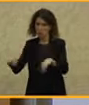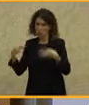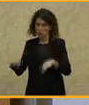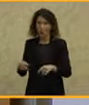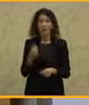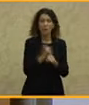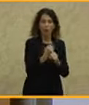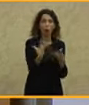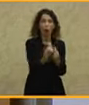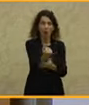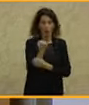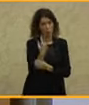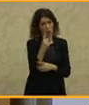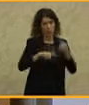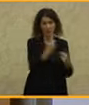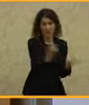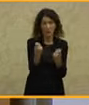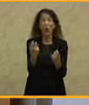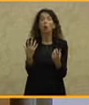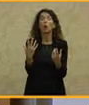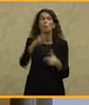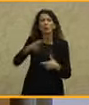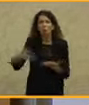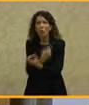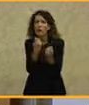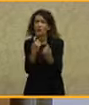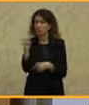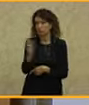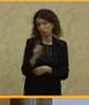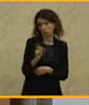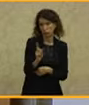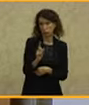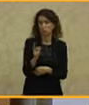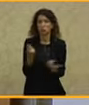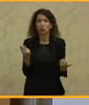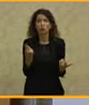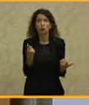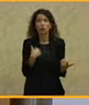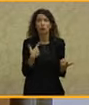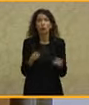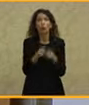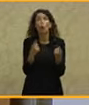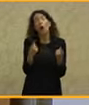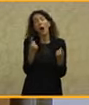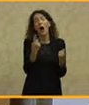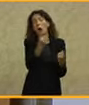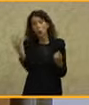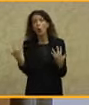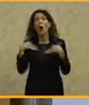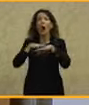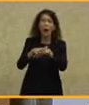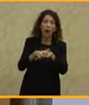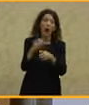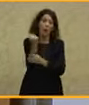el empleo con apoyo cuando sea necesario, porque no todo el mundo es capaz de integrarse sin apoyo,